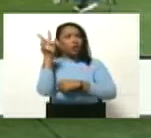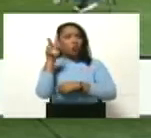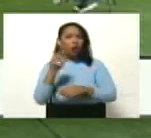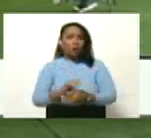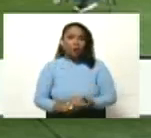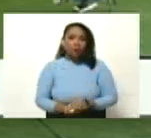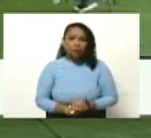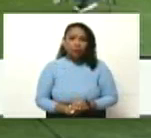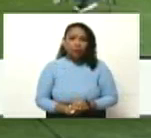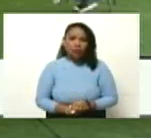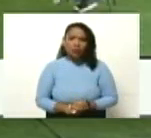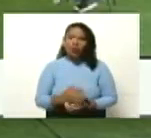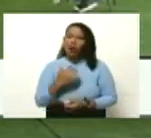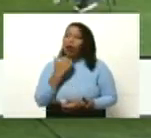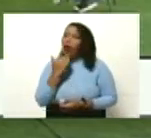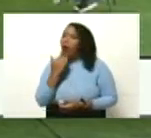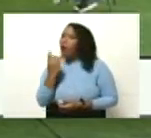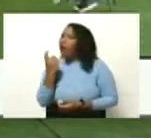Me falta un detalle.